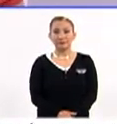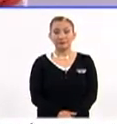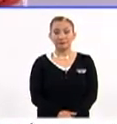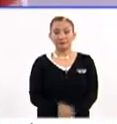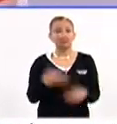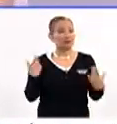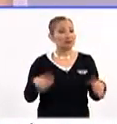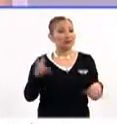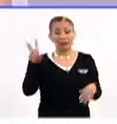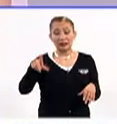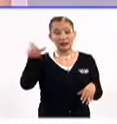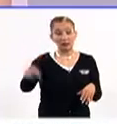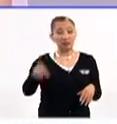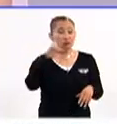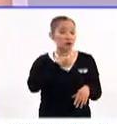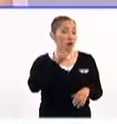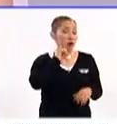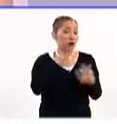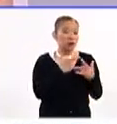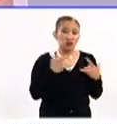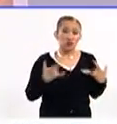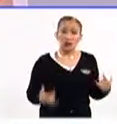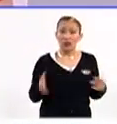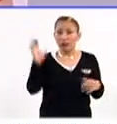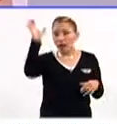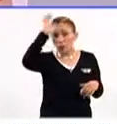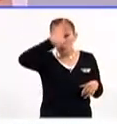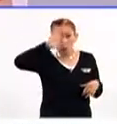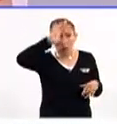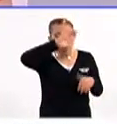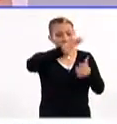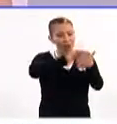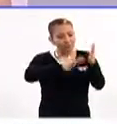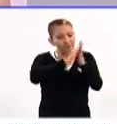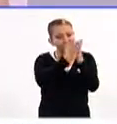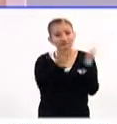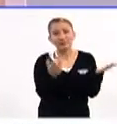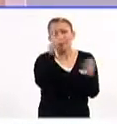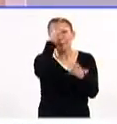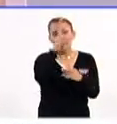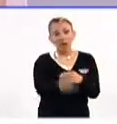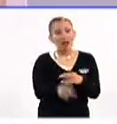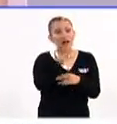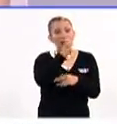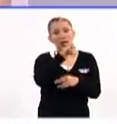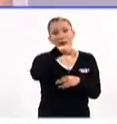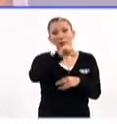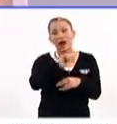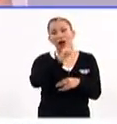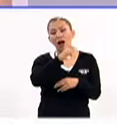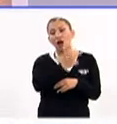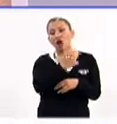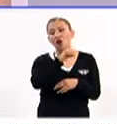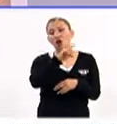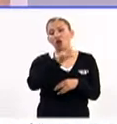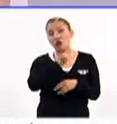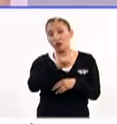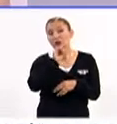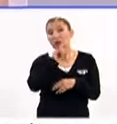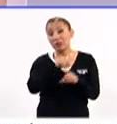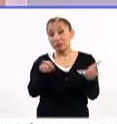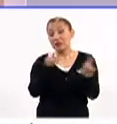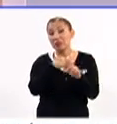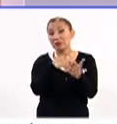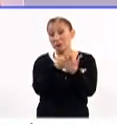Una verdadera figura de la historia, de la cultura, de la literatura de nuestro país. Emma Godoy, quien además mereció